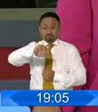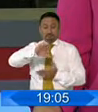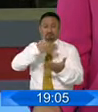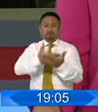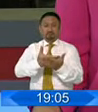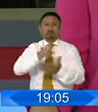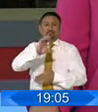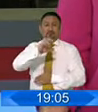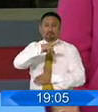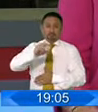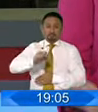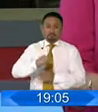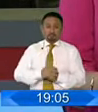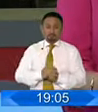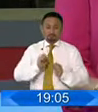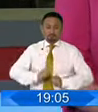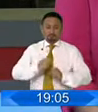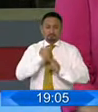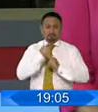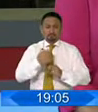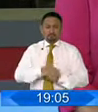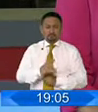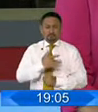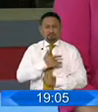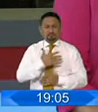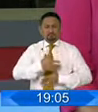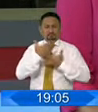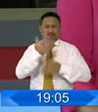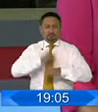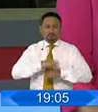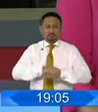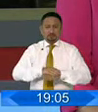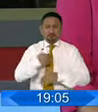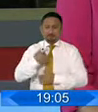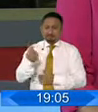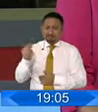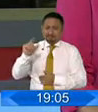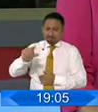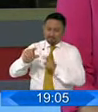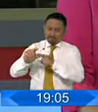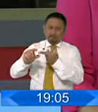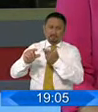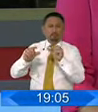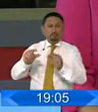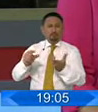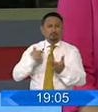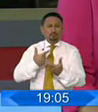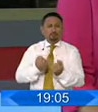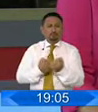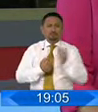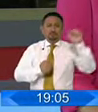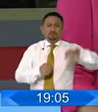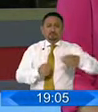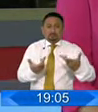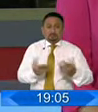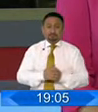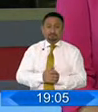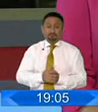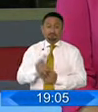el Consejo Electoral para expresar así su malestar por el monto que les tocaría usar para hacer campaña por el sí en la consulta y referéndum.